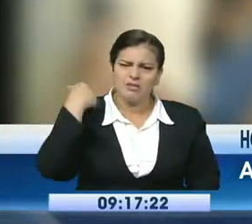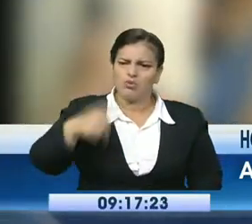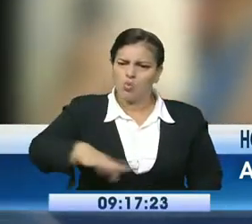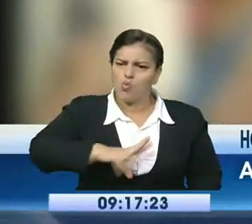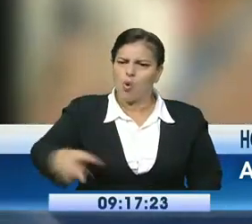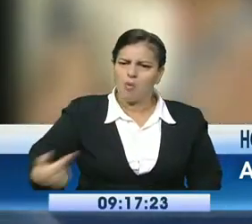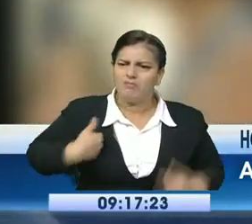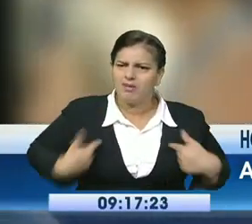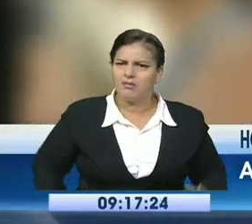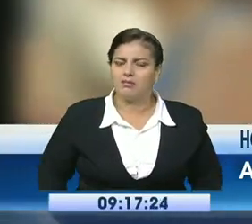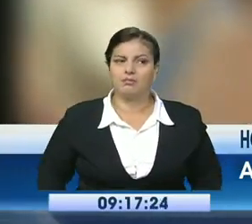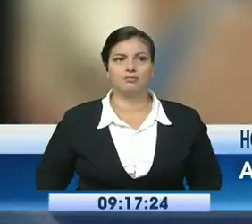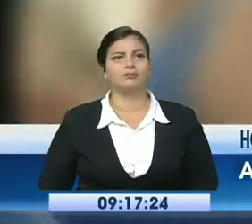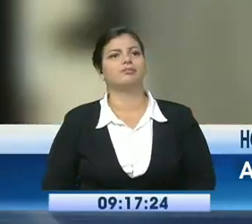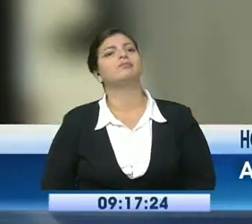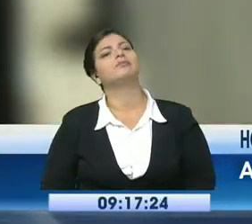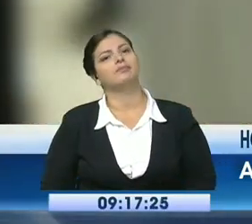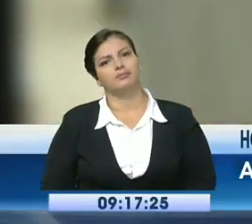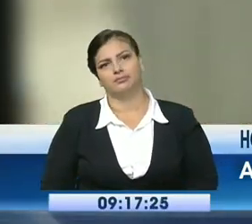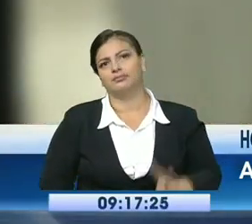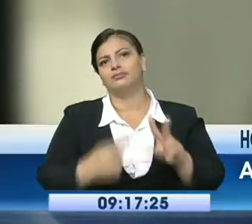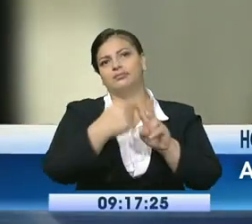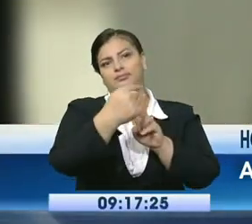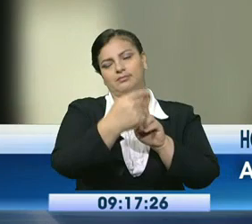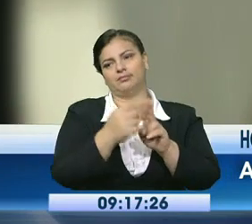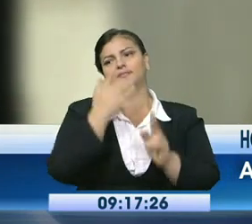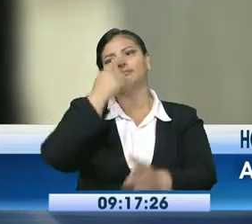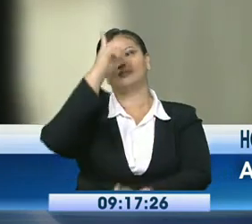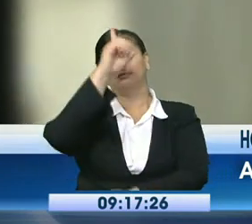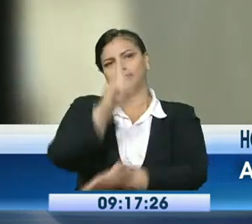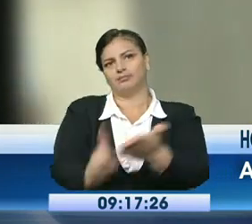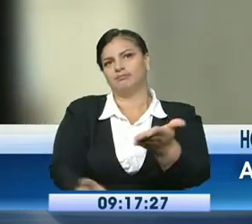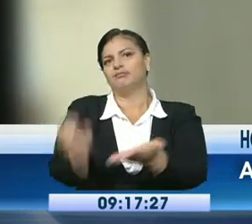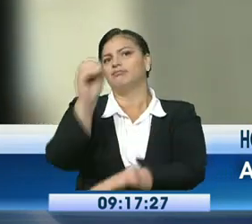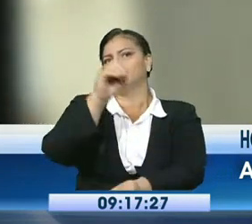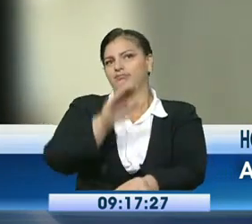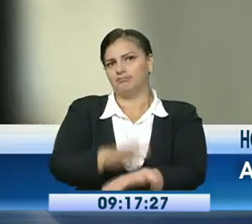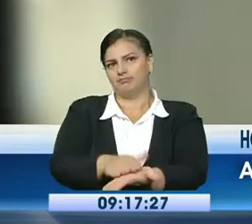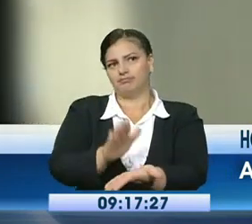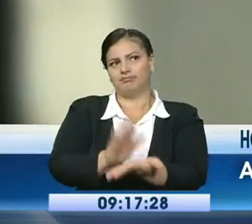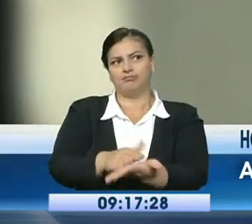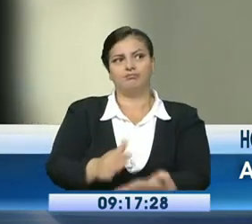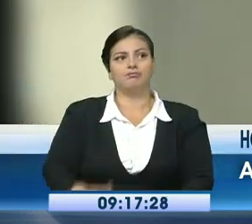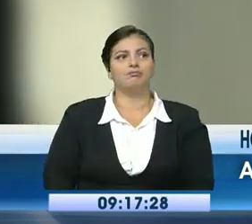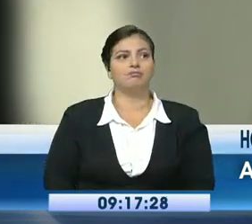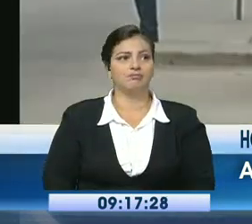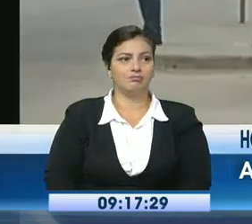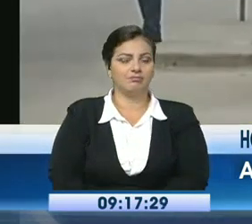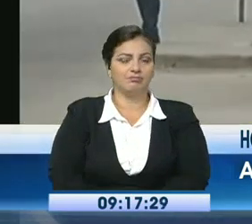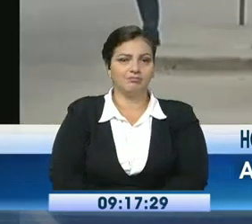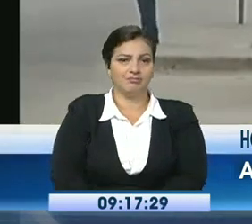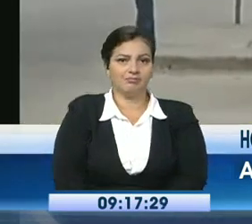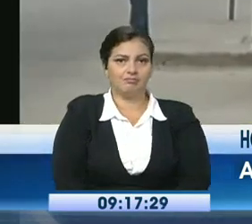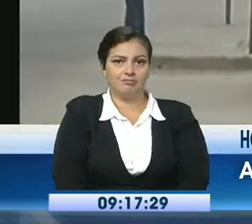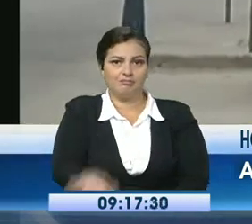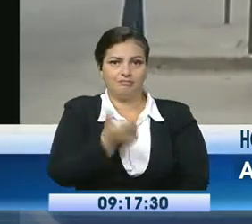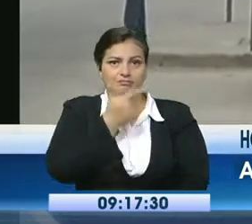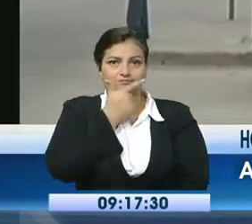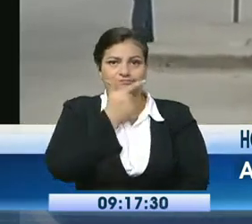formalizaron las denuncias, esperando que el sujeto no vuelva siquiera a rondar el sitio que frecuentaba para